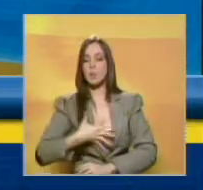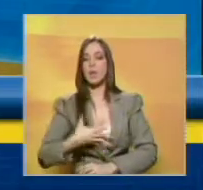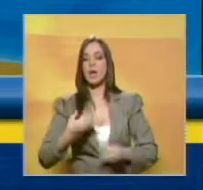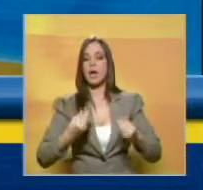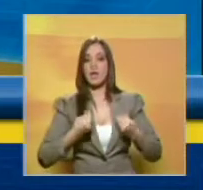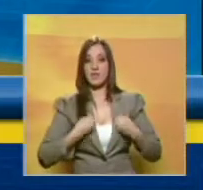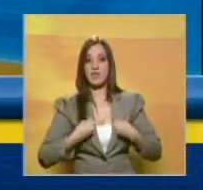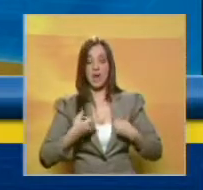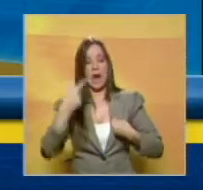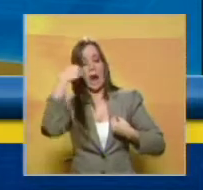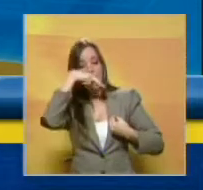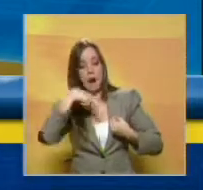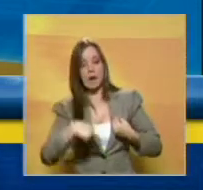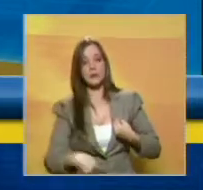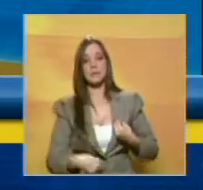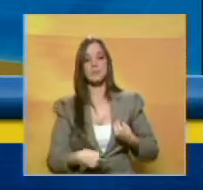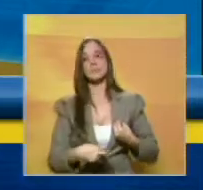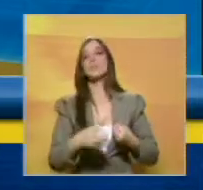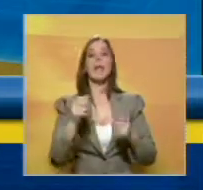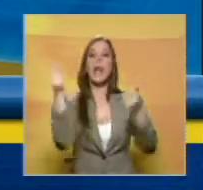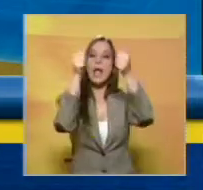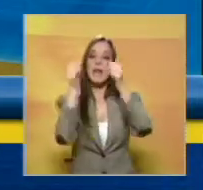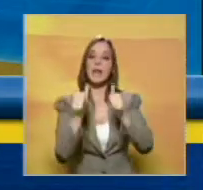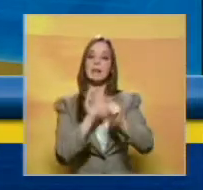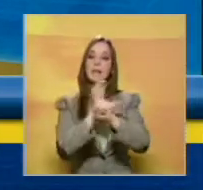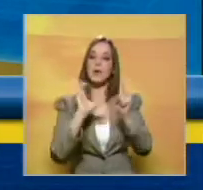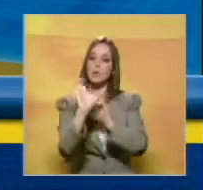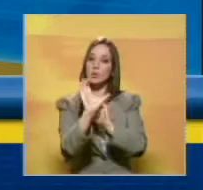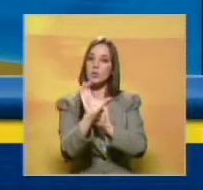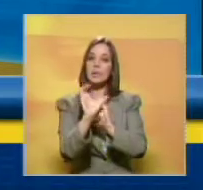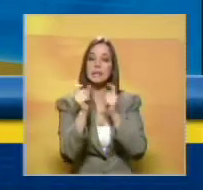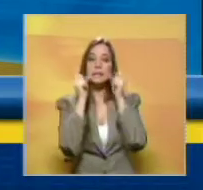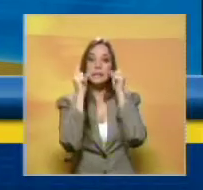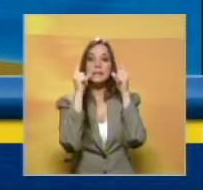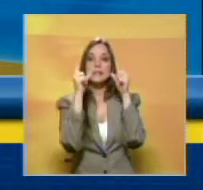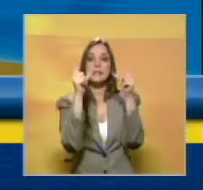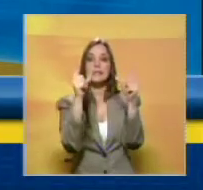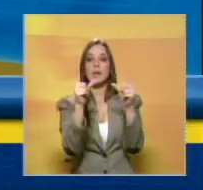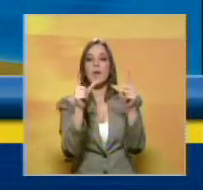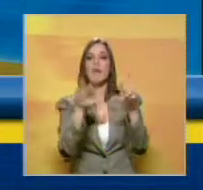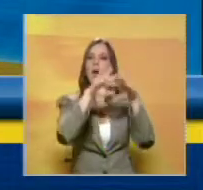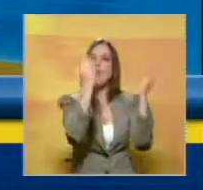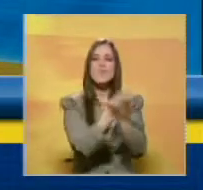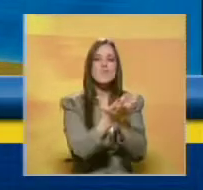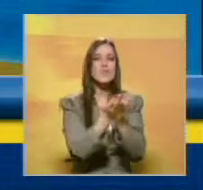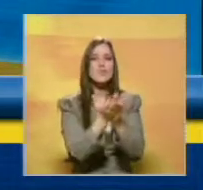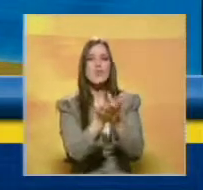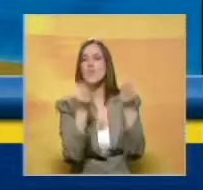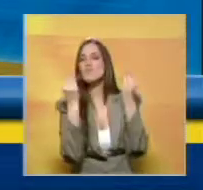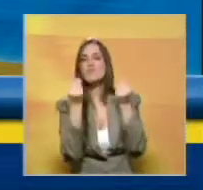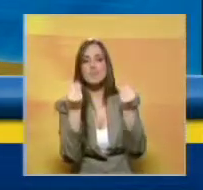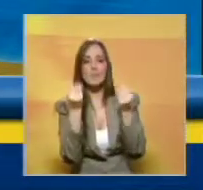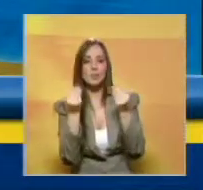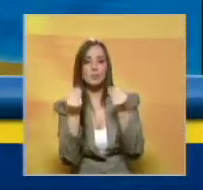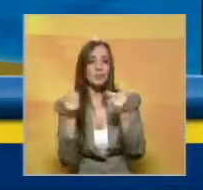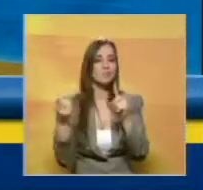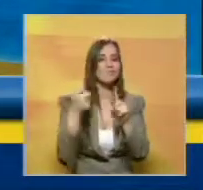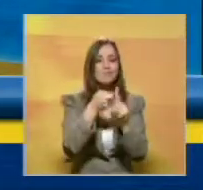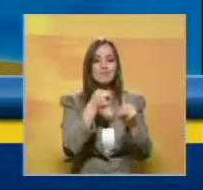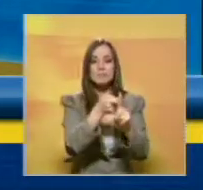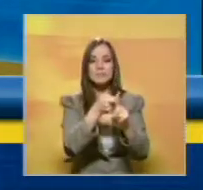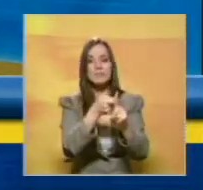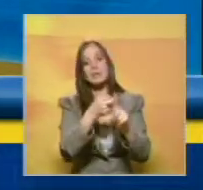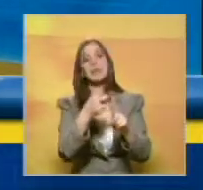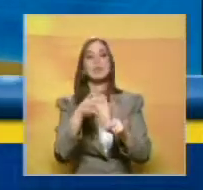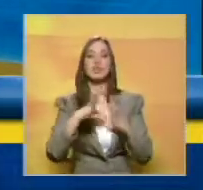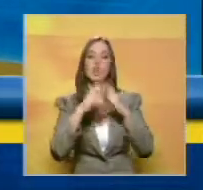El arte y la cultura mueven las emociones tan escondidas y heridas en un mundo cada vez más arropado por la velocidad y el ruido. Logremos todos